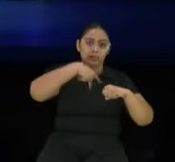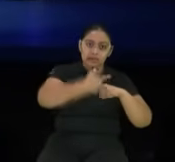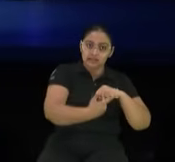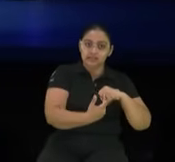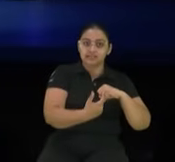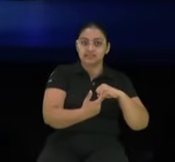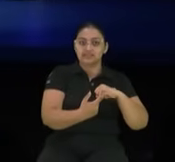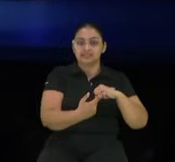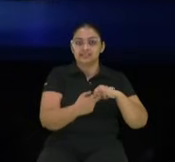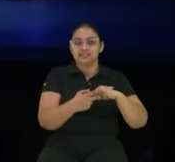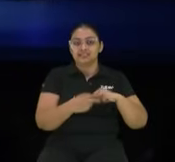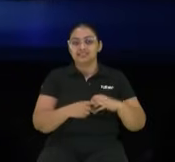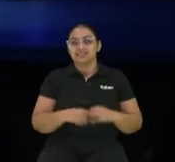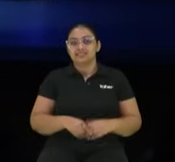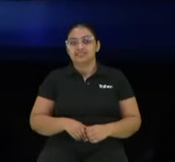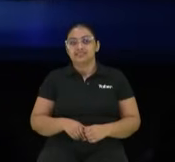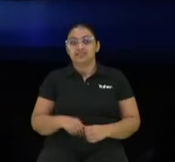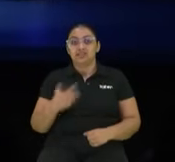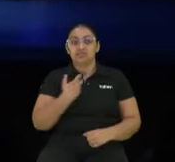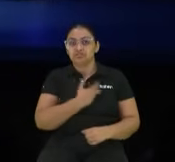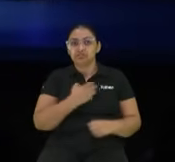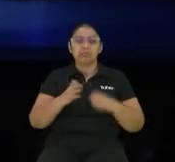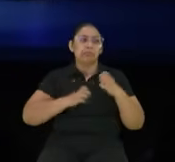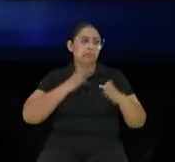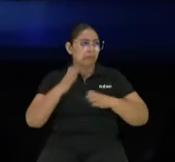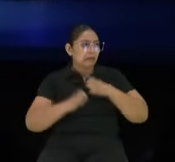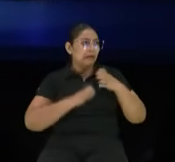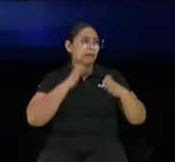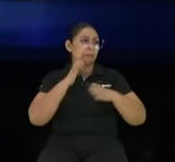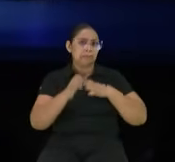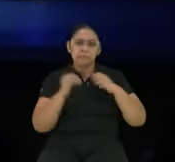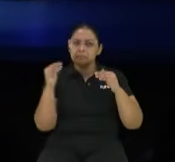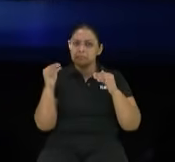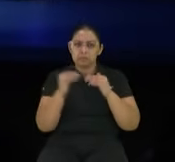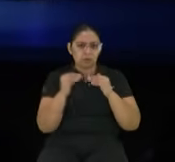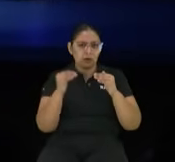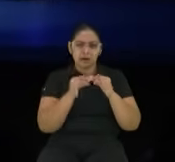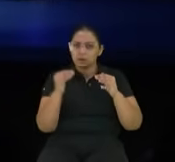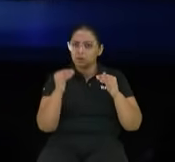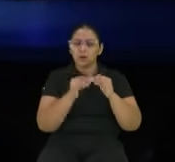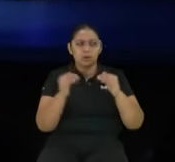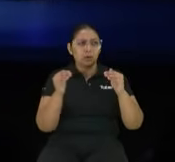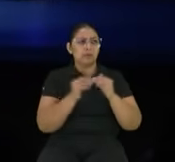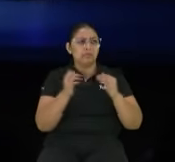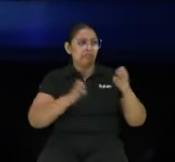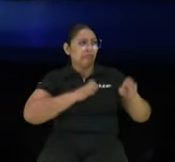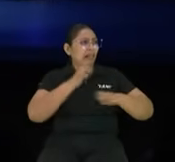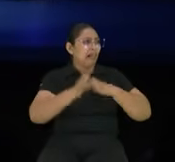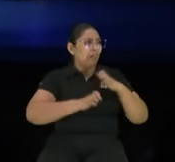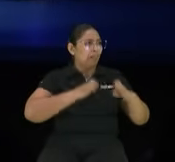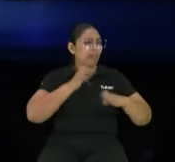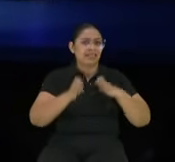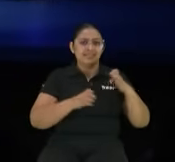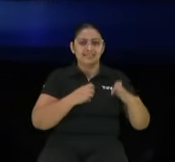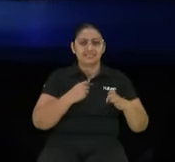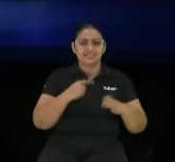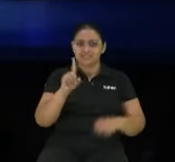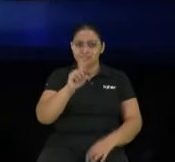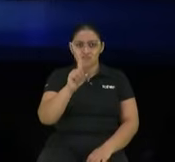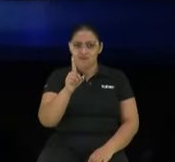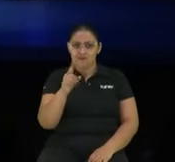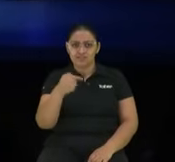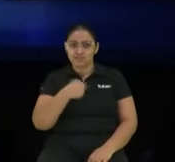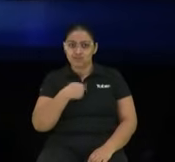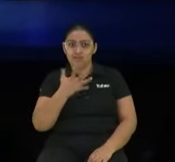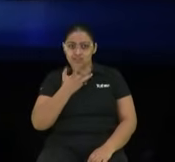con la misma laraca lo van a tener motivándolo motivándolo motivándolo motivándolo a mí no me motiven demme algo que las